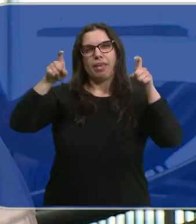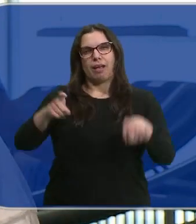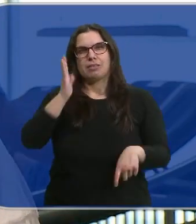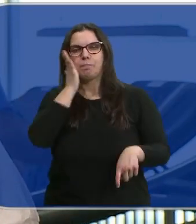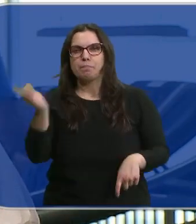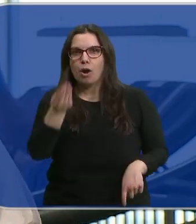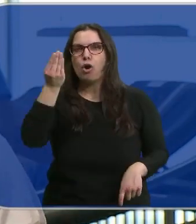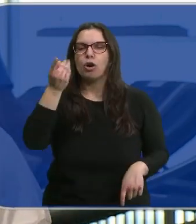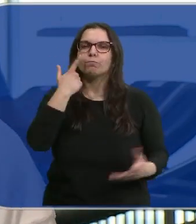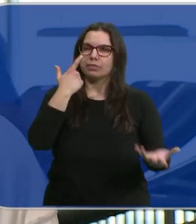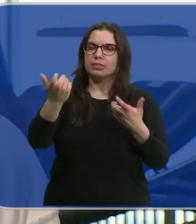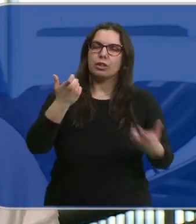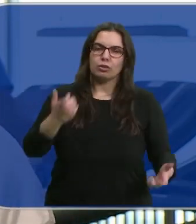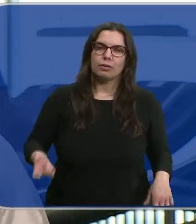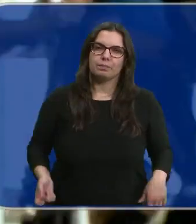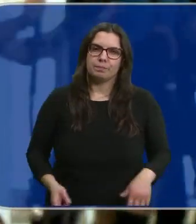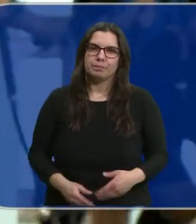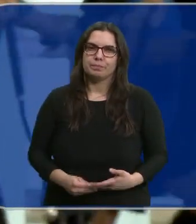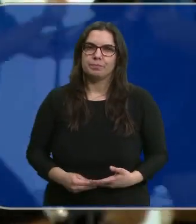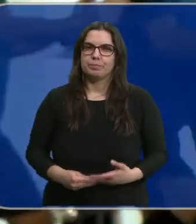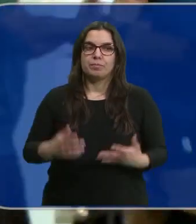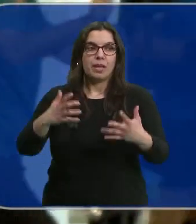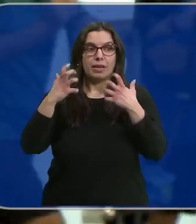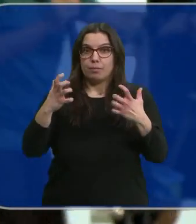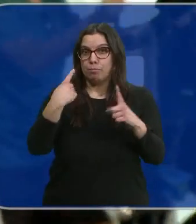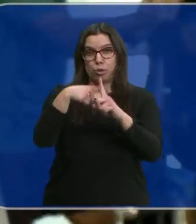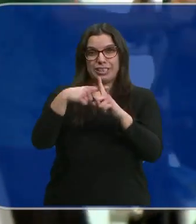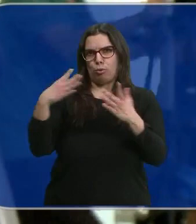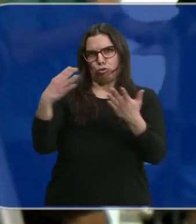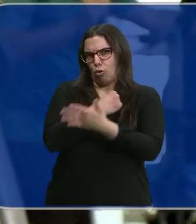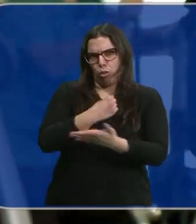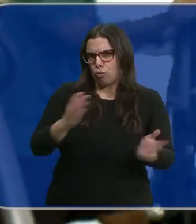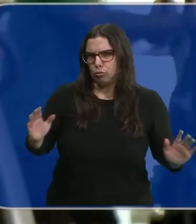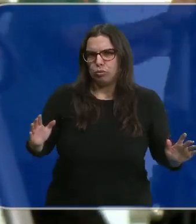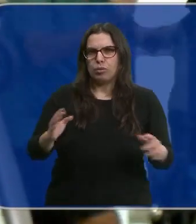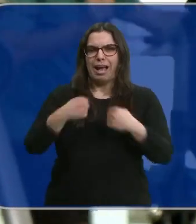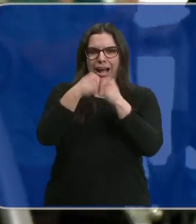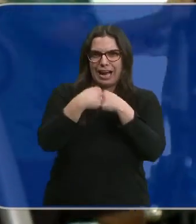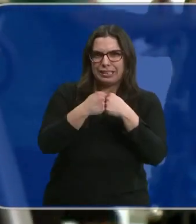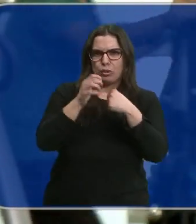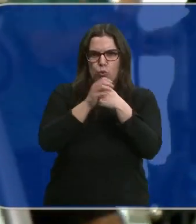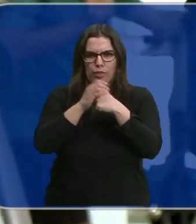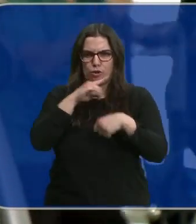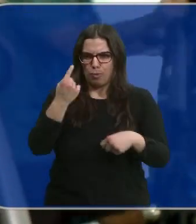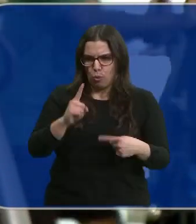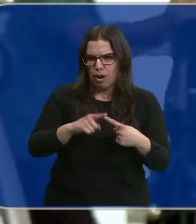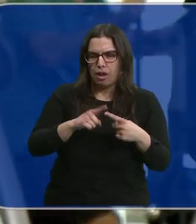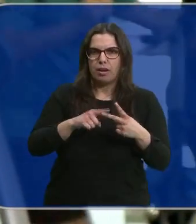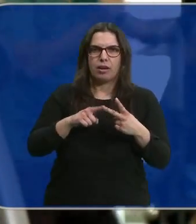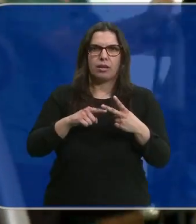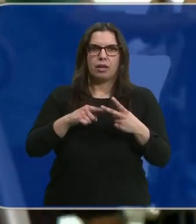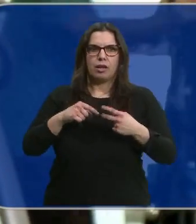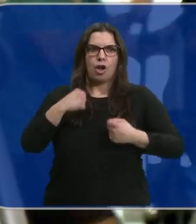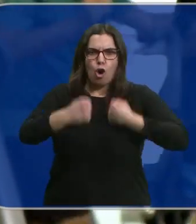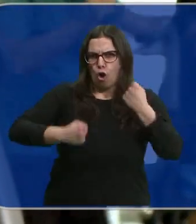y la verdad que se nota cuando uno hace deporte, sí. Beneficios todos. O sea, las articulaciones no me